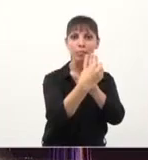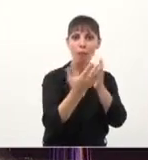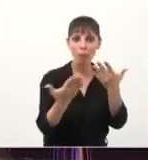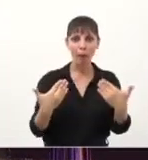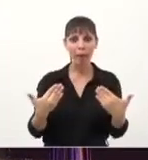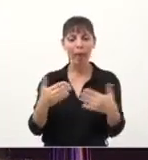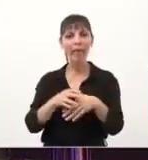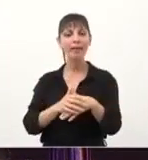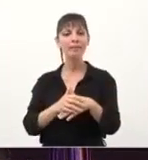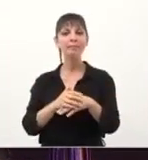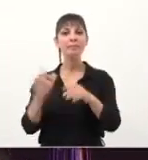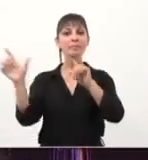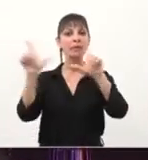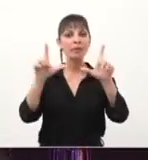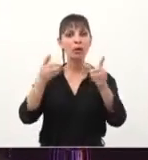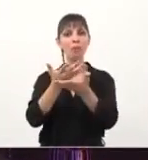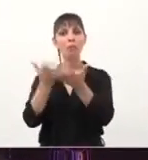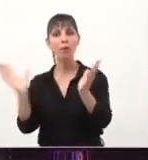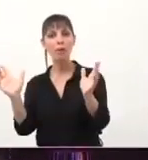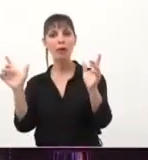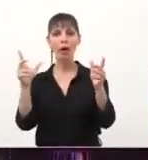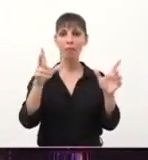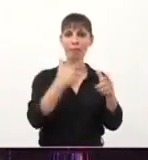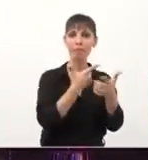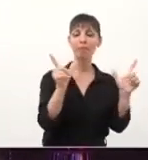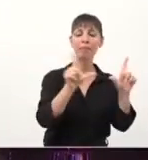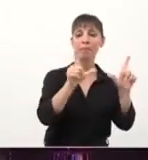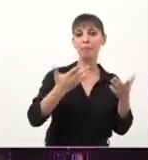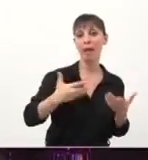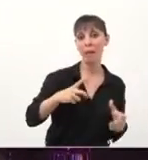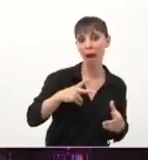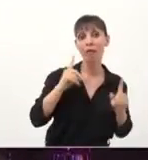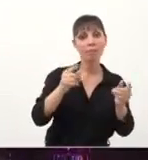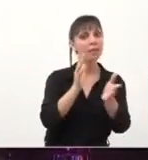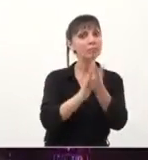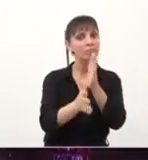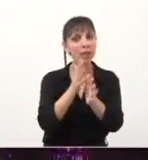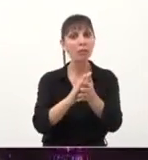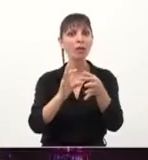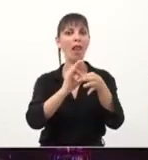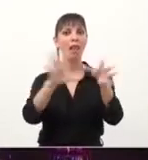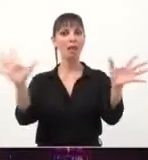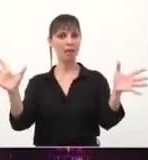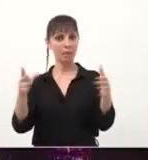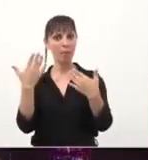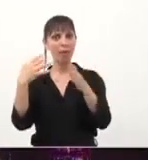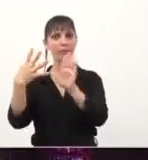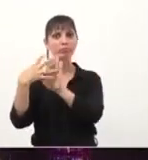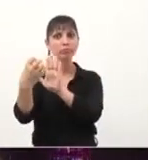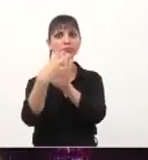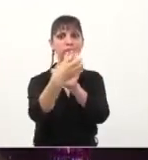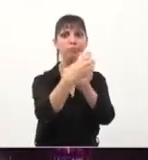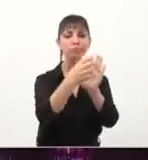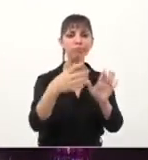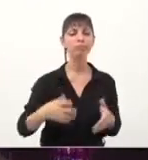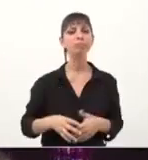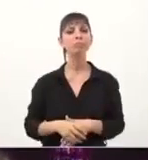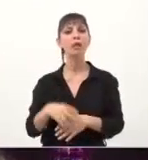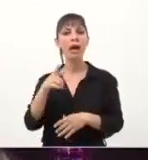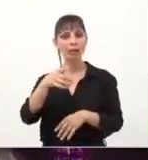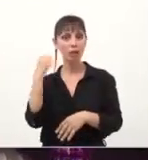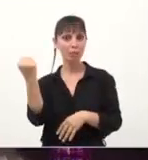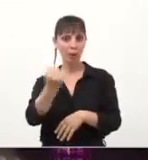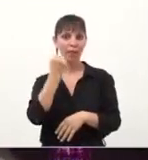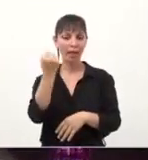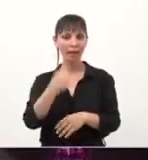los medios públicos como privados, gratuita y libremente toman esta transmisión, y eso también es muy